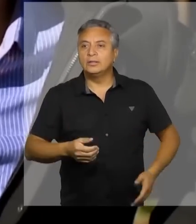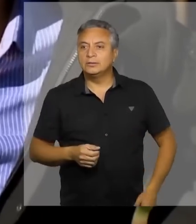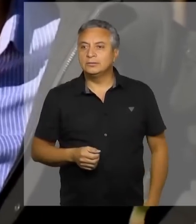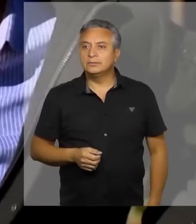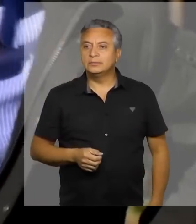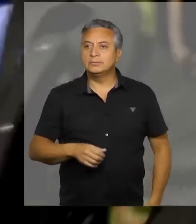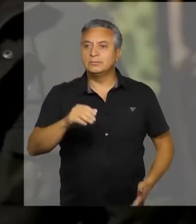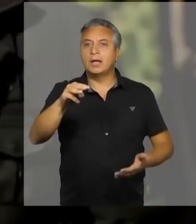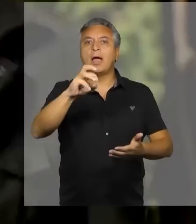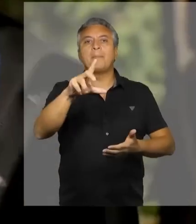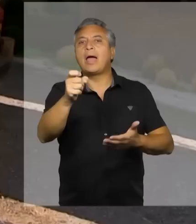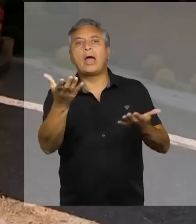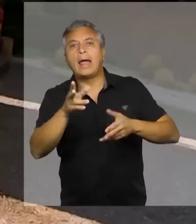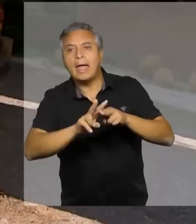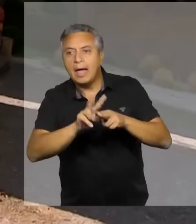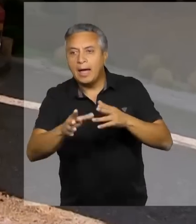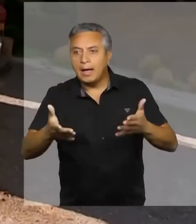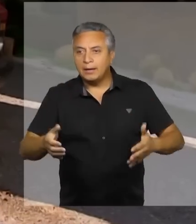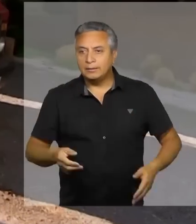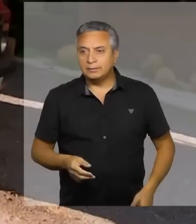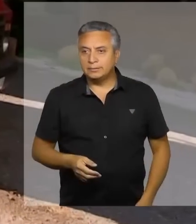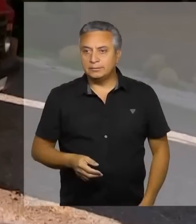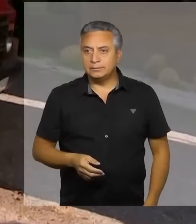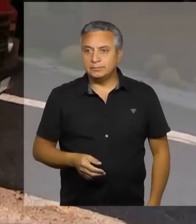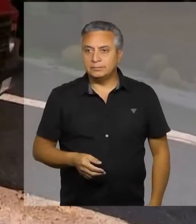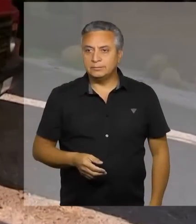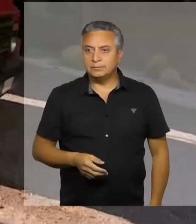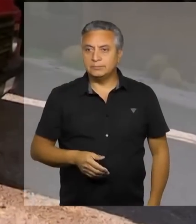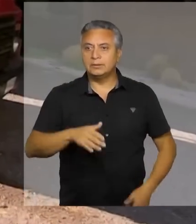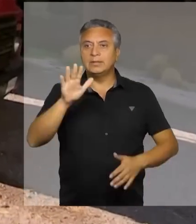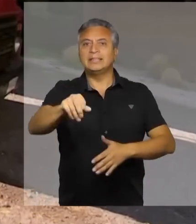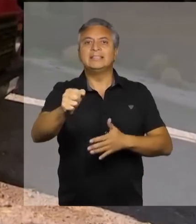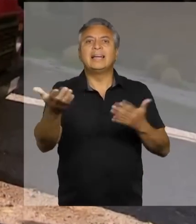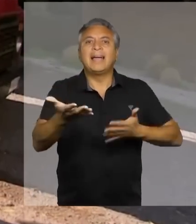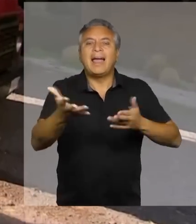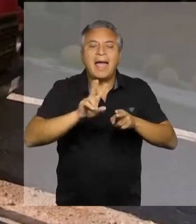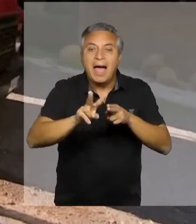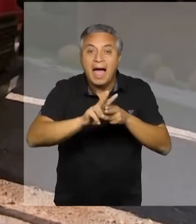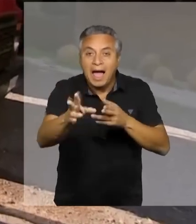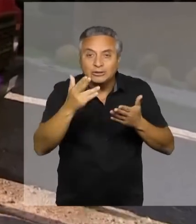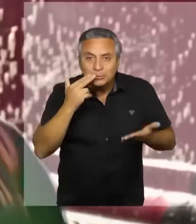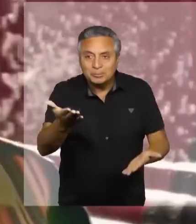Marco, ¿qué estás haciendo? ¡Así es! ¿Qué estás haciendo, hombre? ¡Así es!